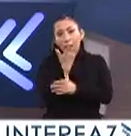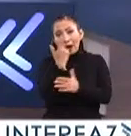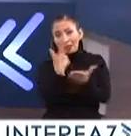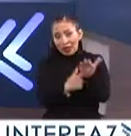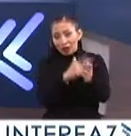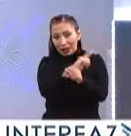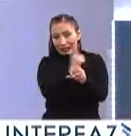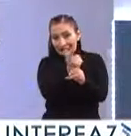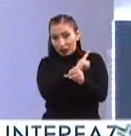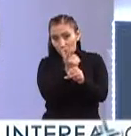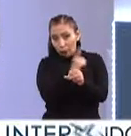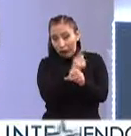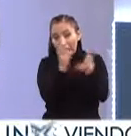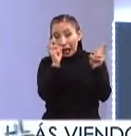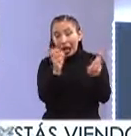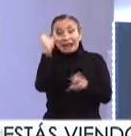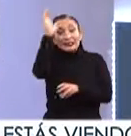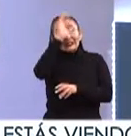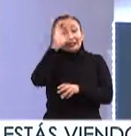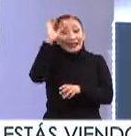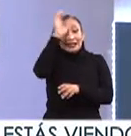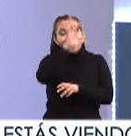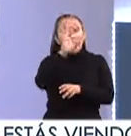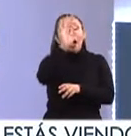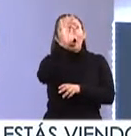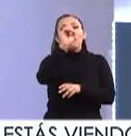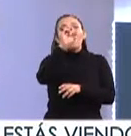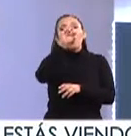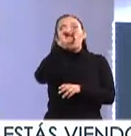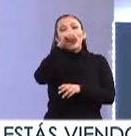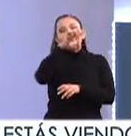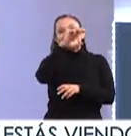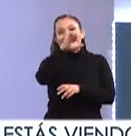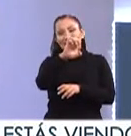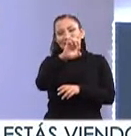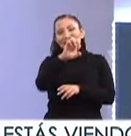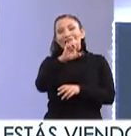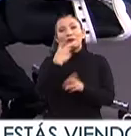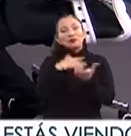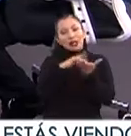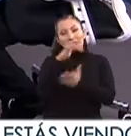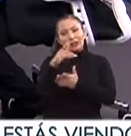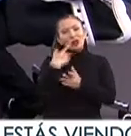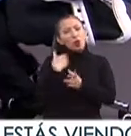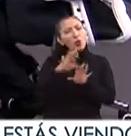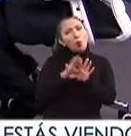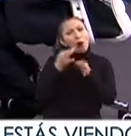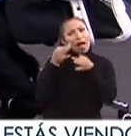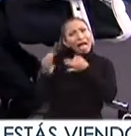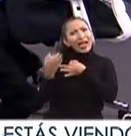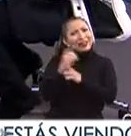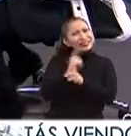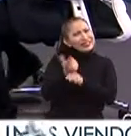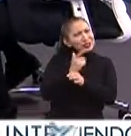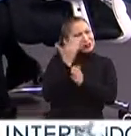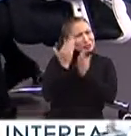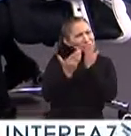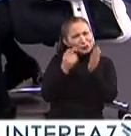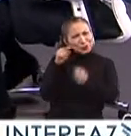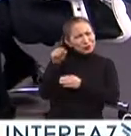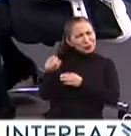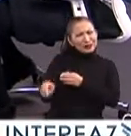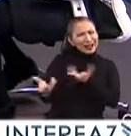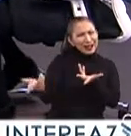UNAM y esta es la licenciatura en Ciencia Forense. Ana Luisa, muy buenos días, gracias por estar con nosotros. ¿Qué te llamó de esta carrera